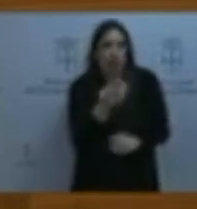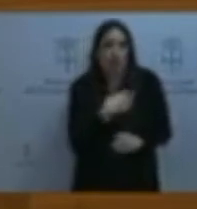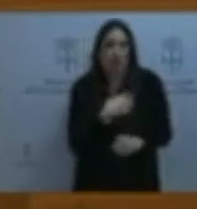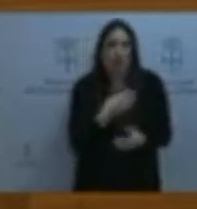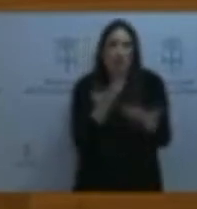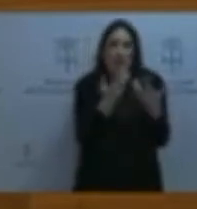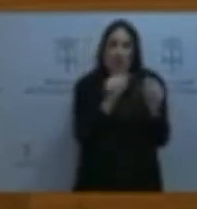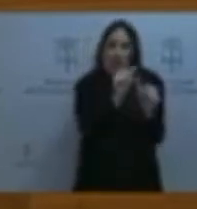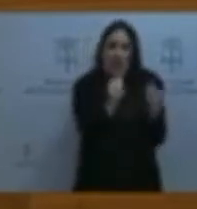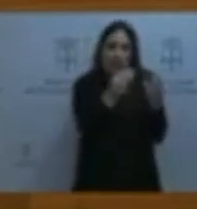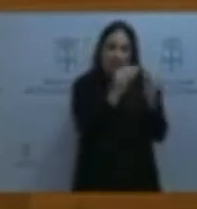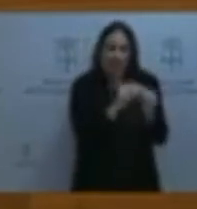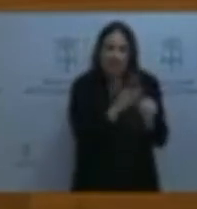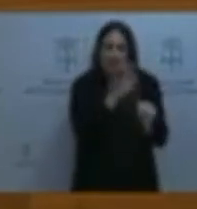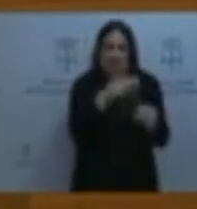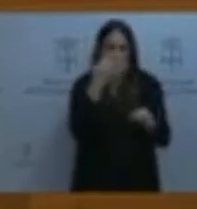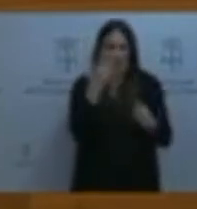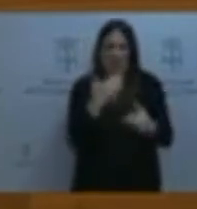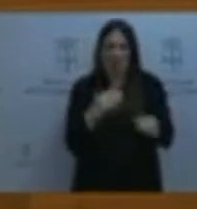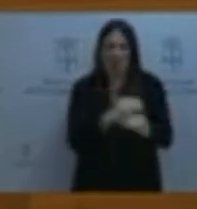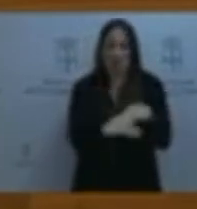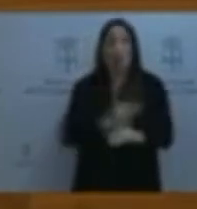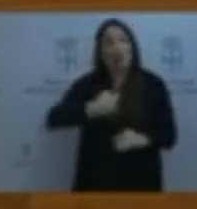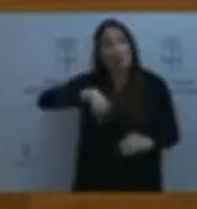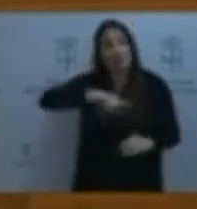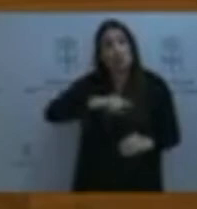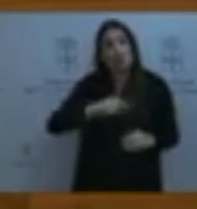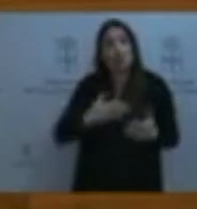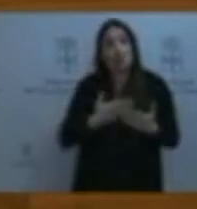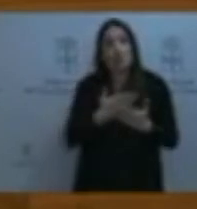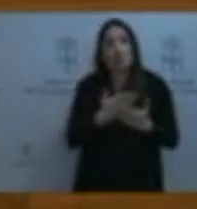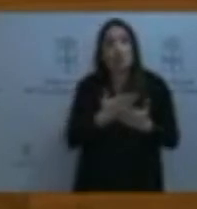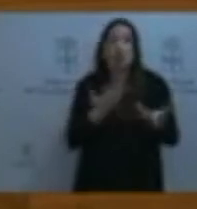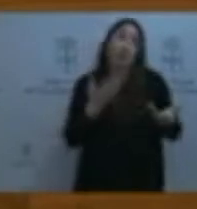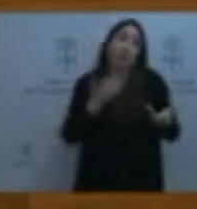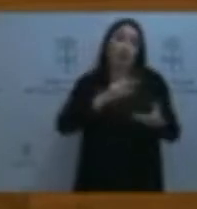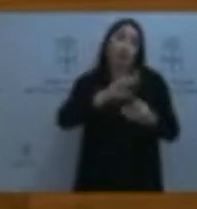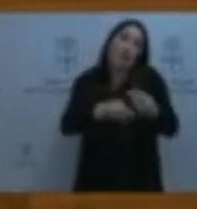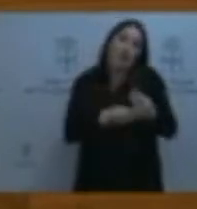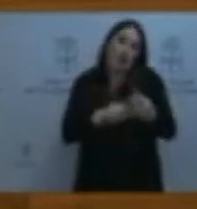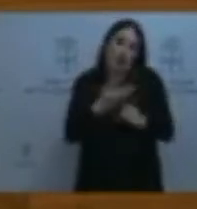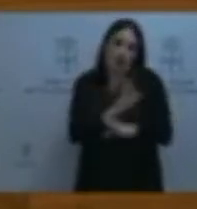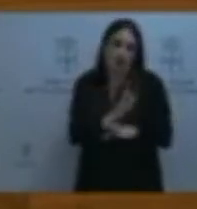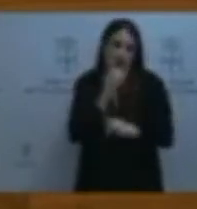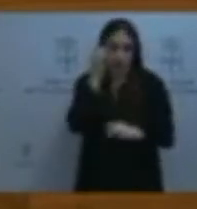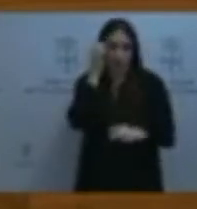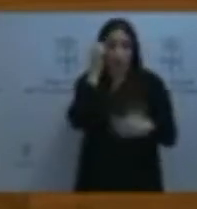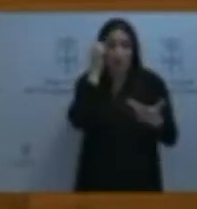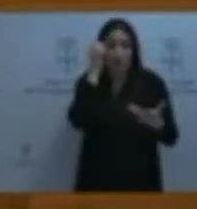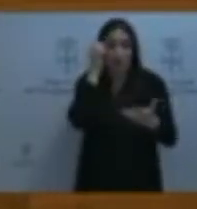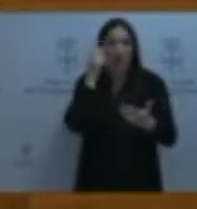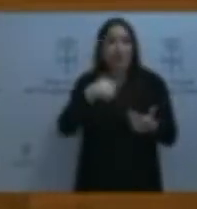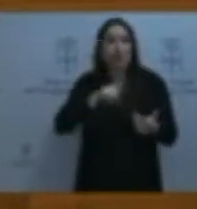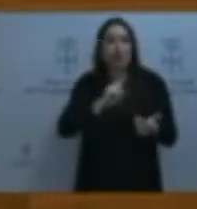nos parece incoherente. Por esto presentamos una enmienda y por esta razón nos